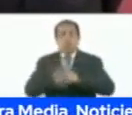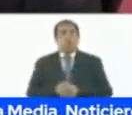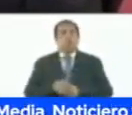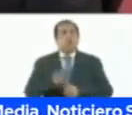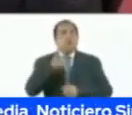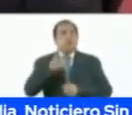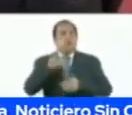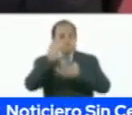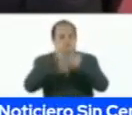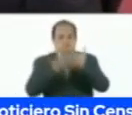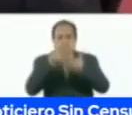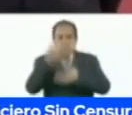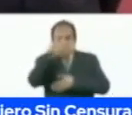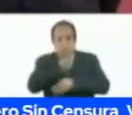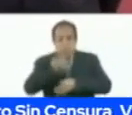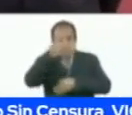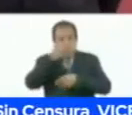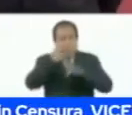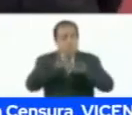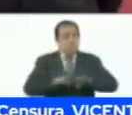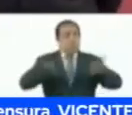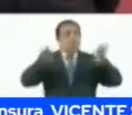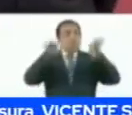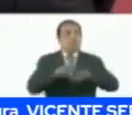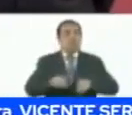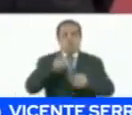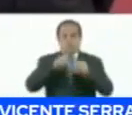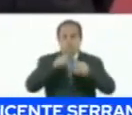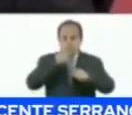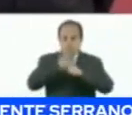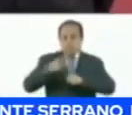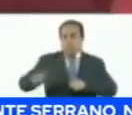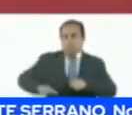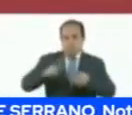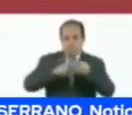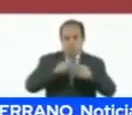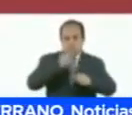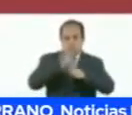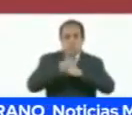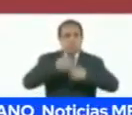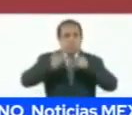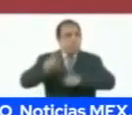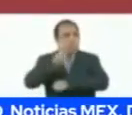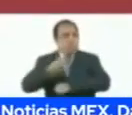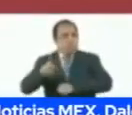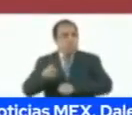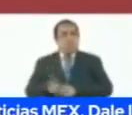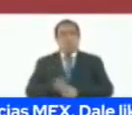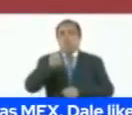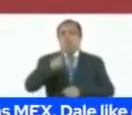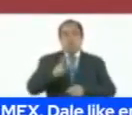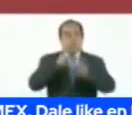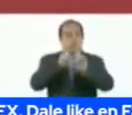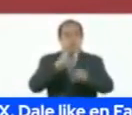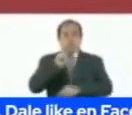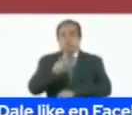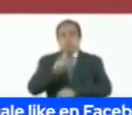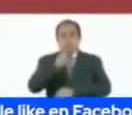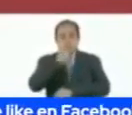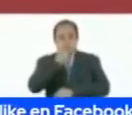tipo de protocolos son importantes revisarse entre Secretaría de Gobierno, Secretaría de Seguridad Ciudadana, pues también para proteger a los